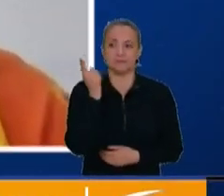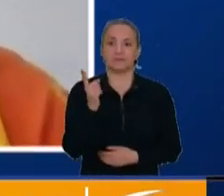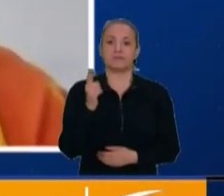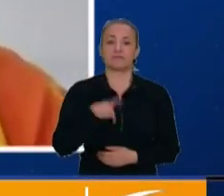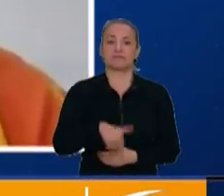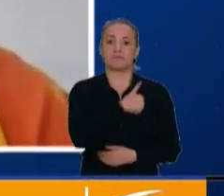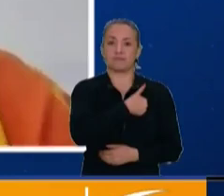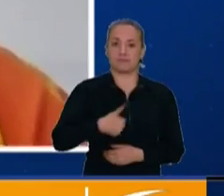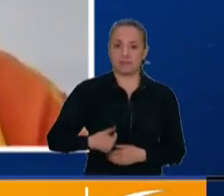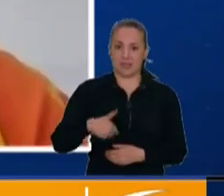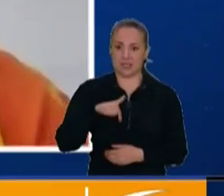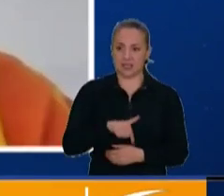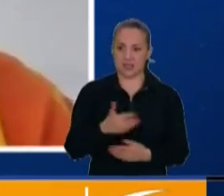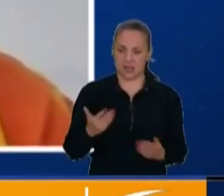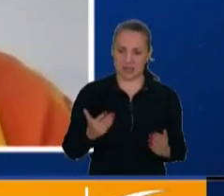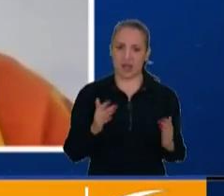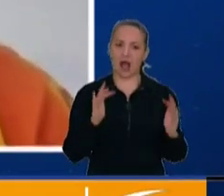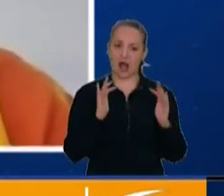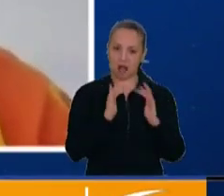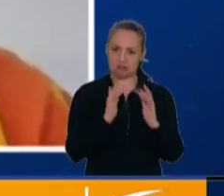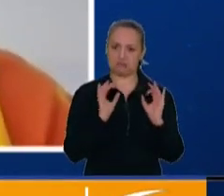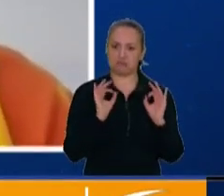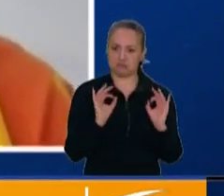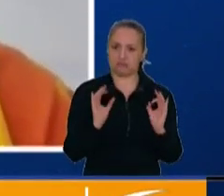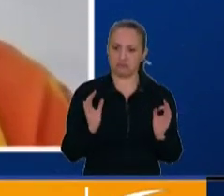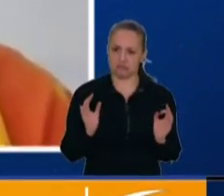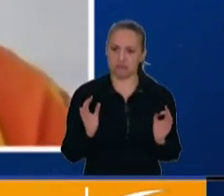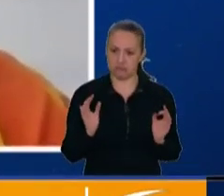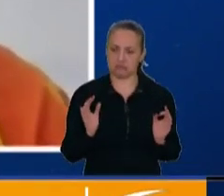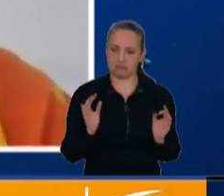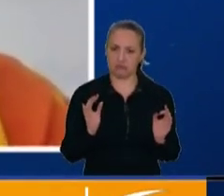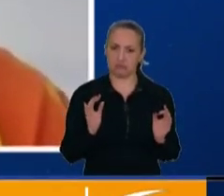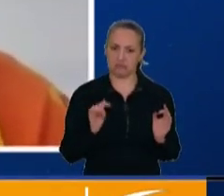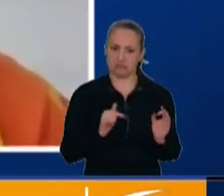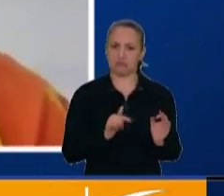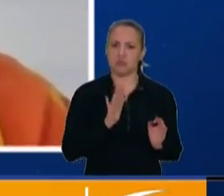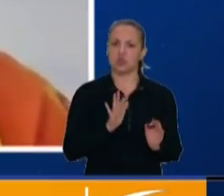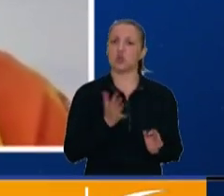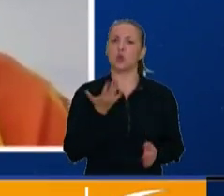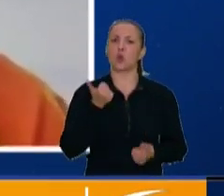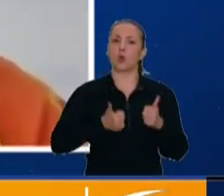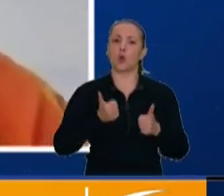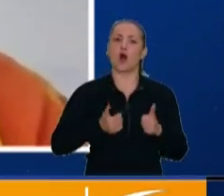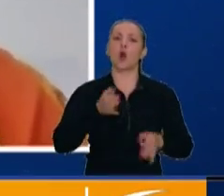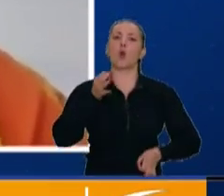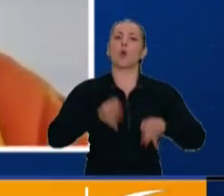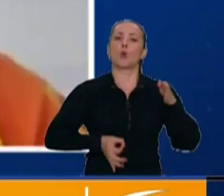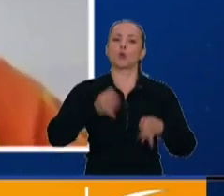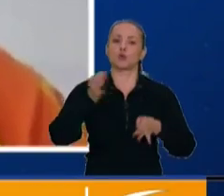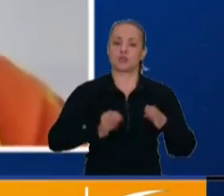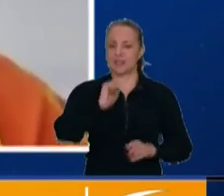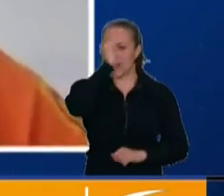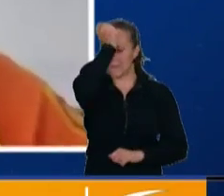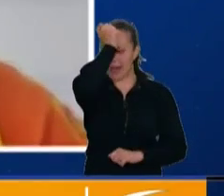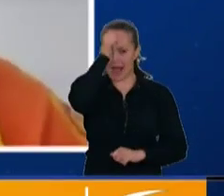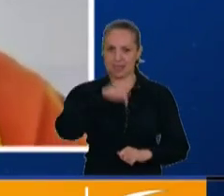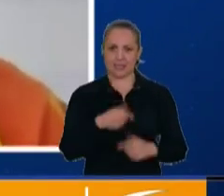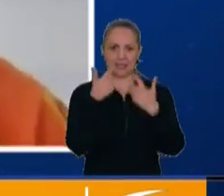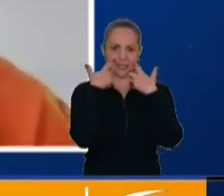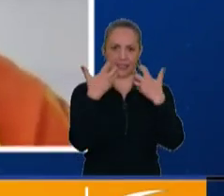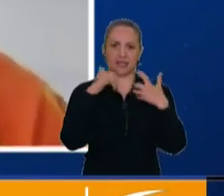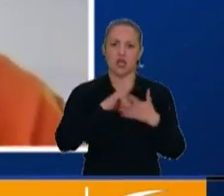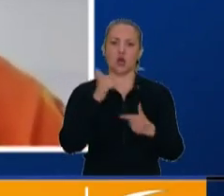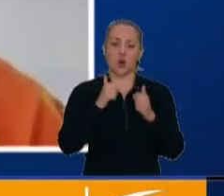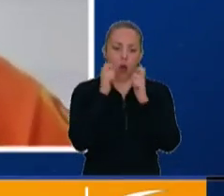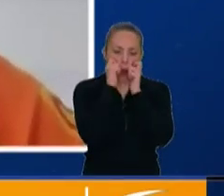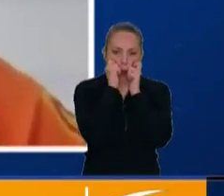del presidente es la correcta. Es la justicia la que se impone, es el humanismo